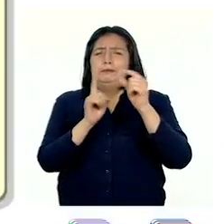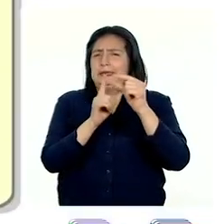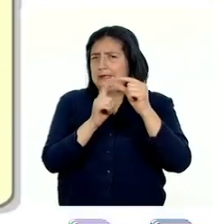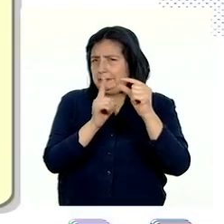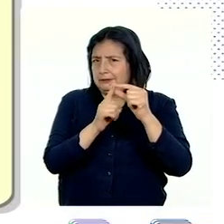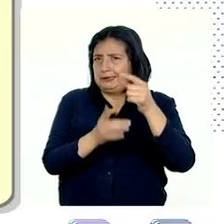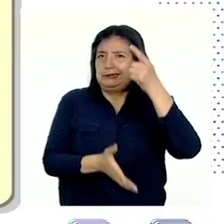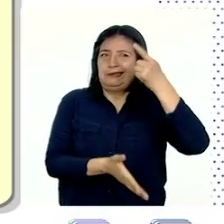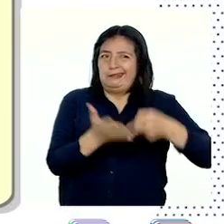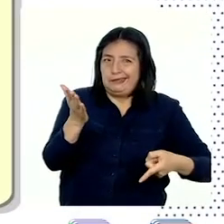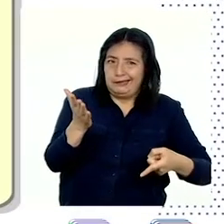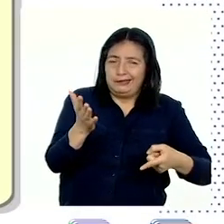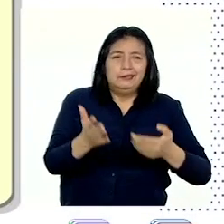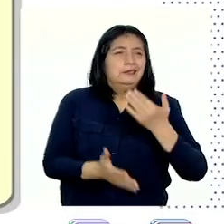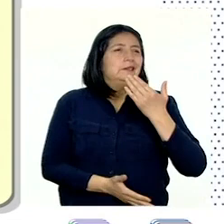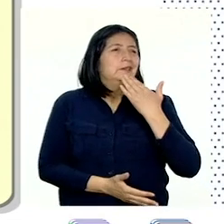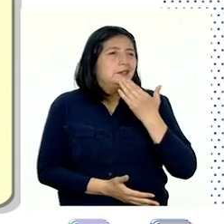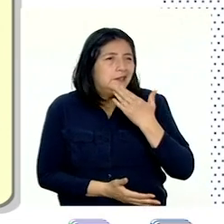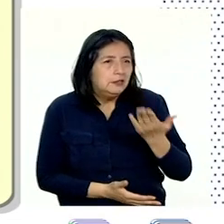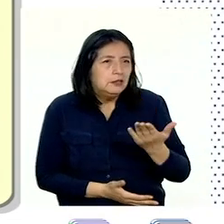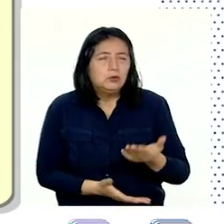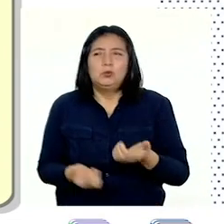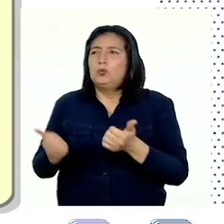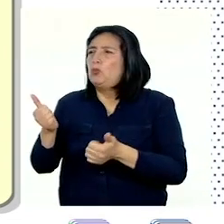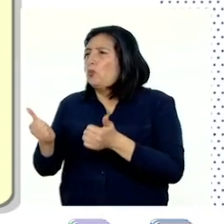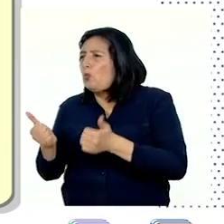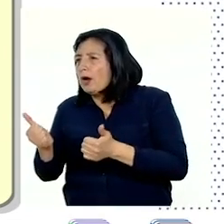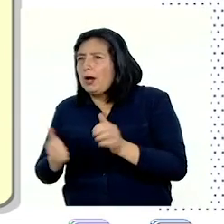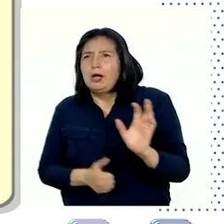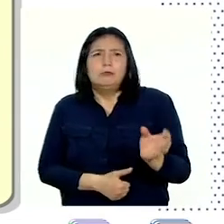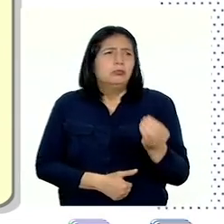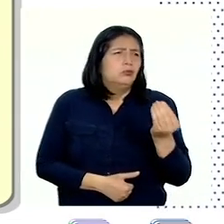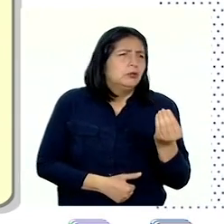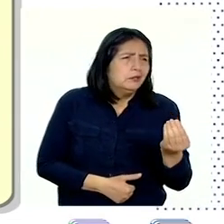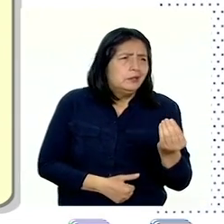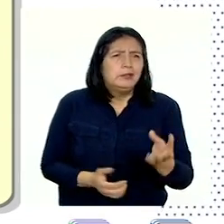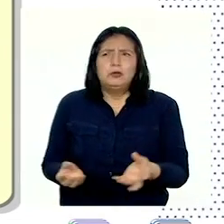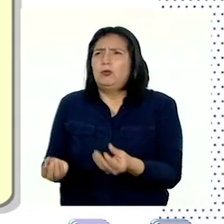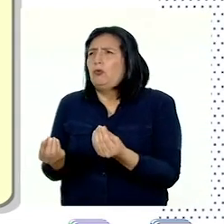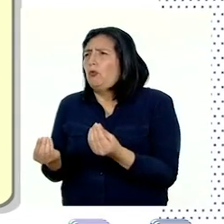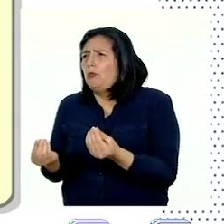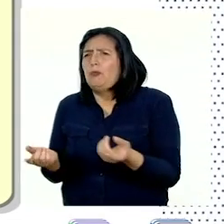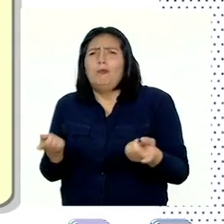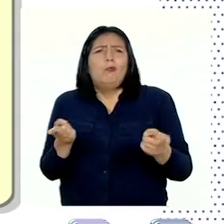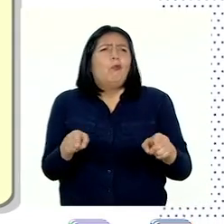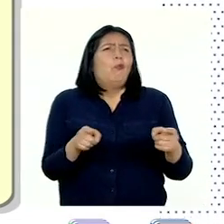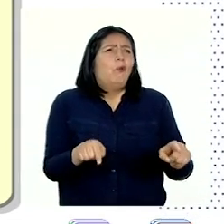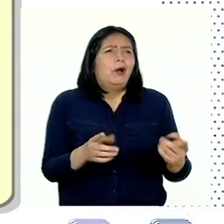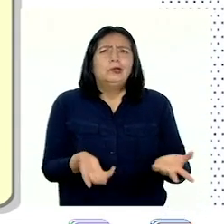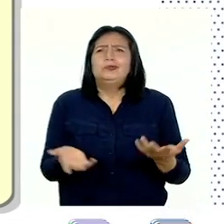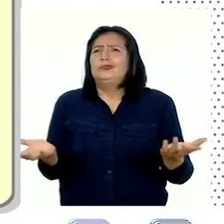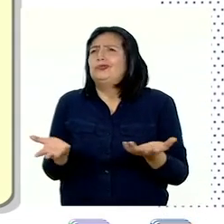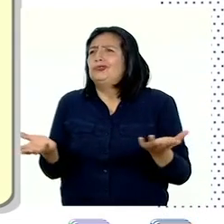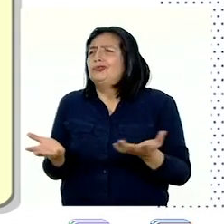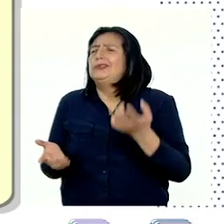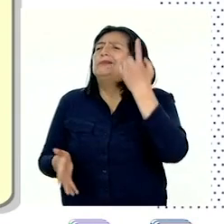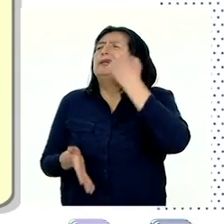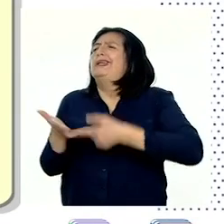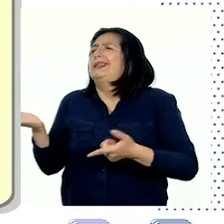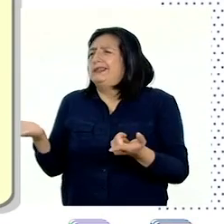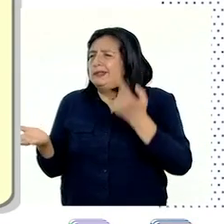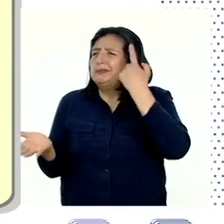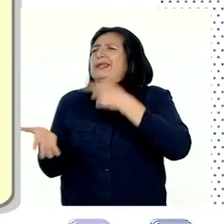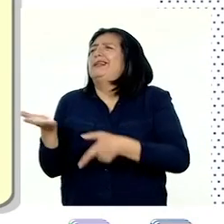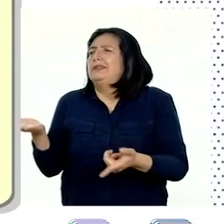palabras qué, quién, cuál, por qué, cómo, cuándo, dónde y para